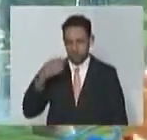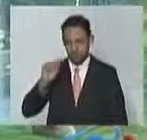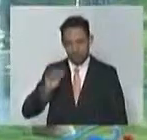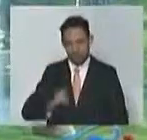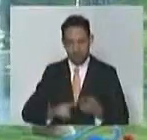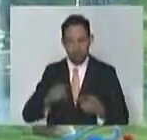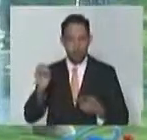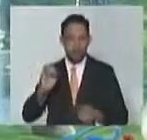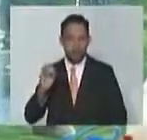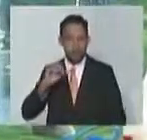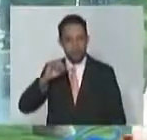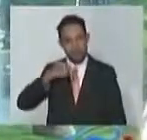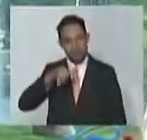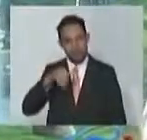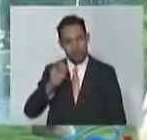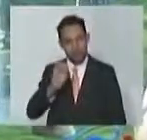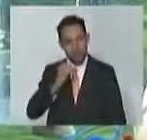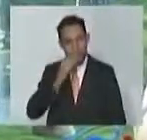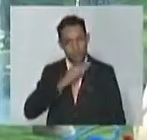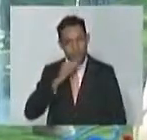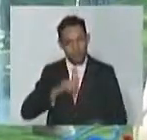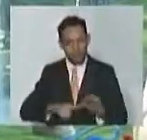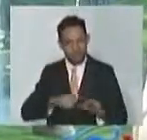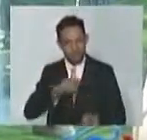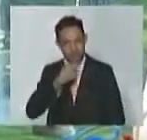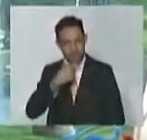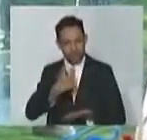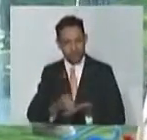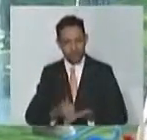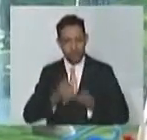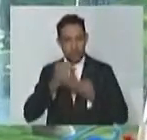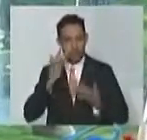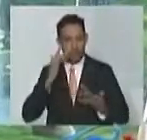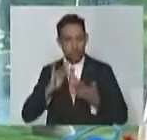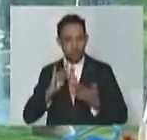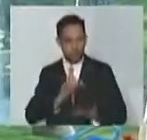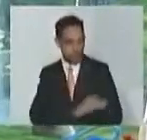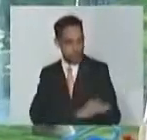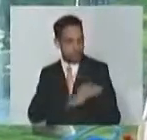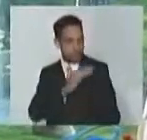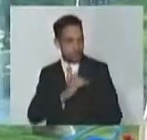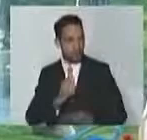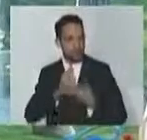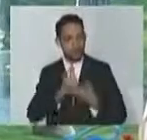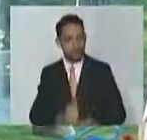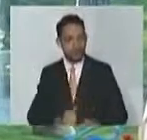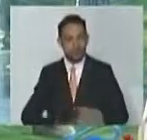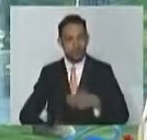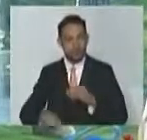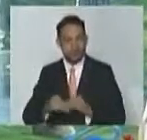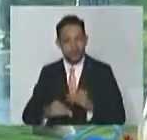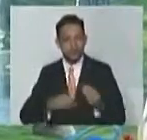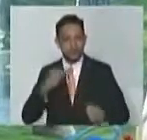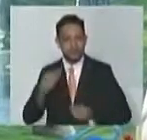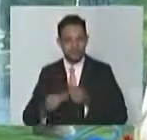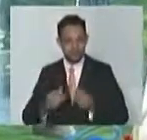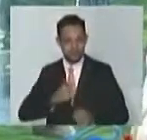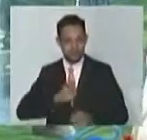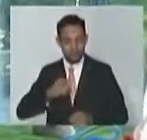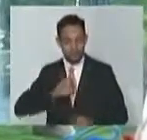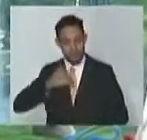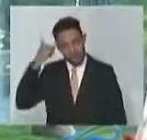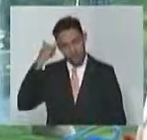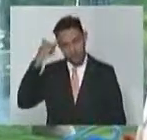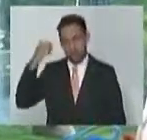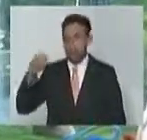pues despacio van mejorando el tratamiento de la hipertensión. Pero no lo hagan a mutuo propio, o